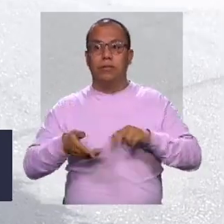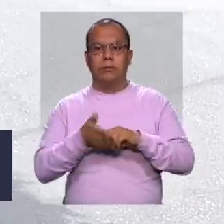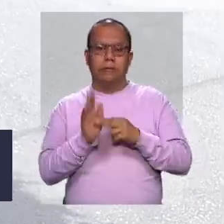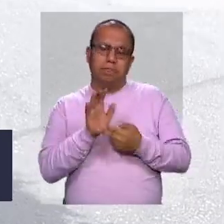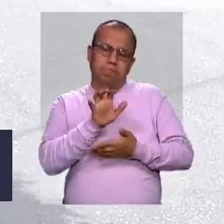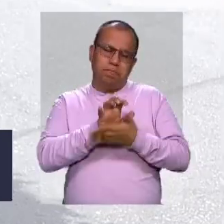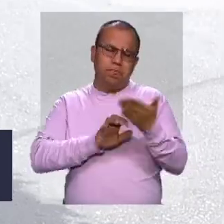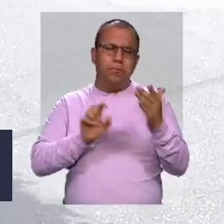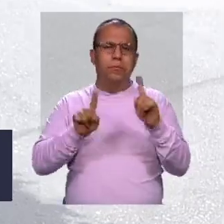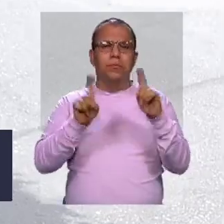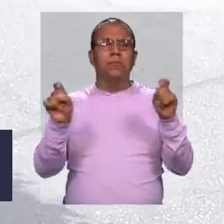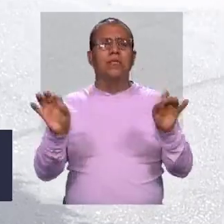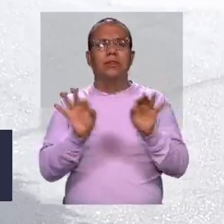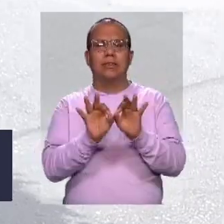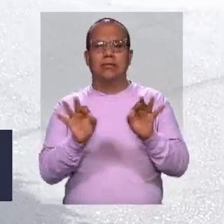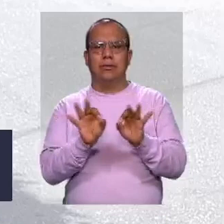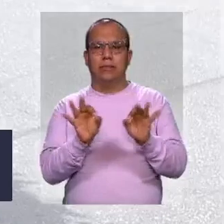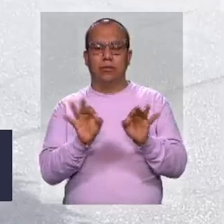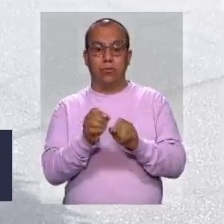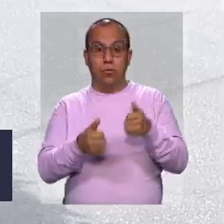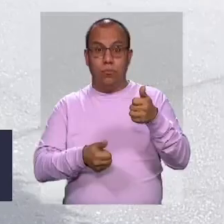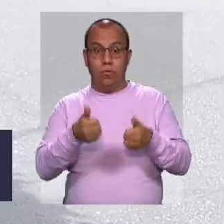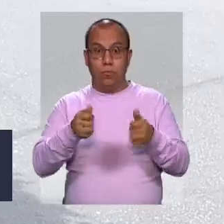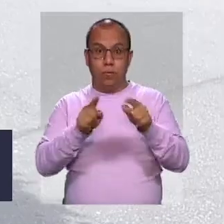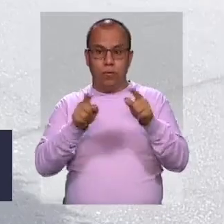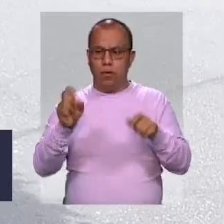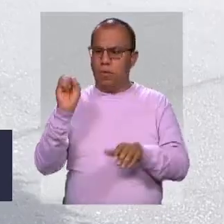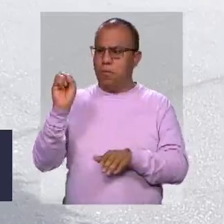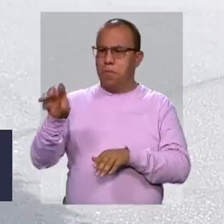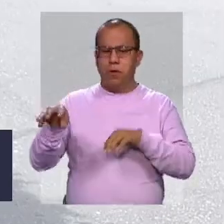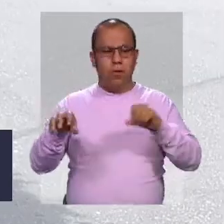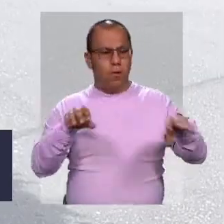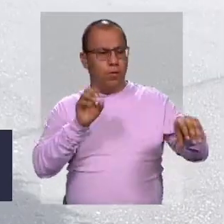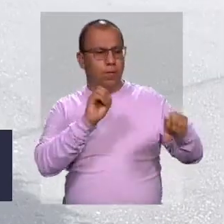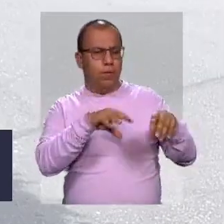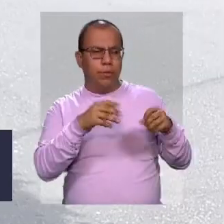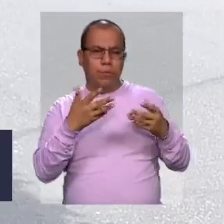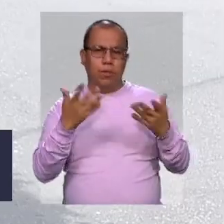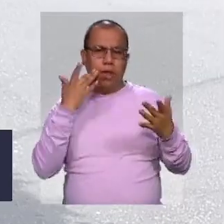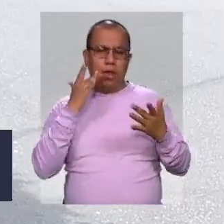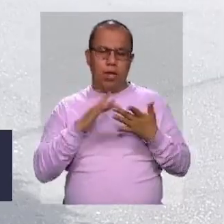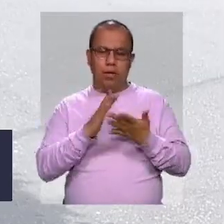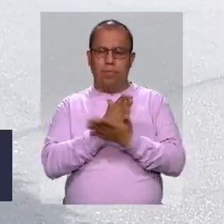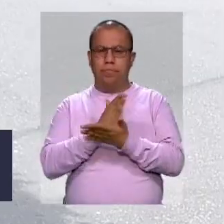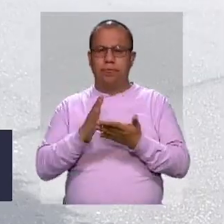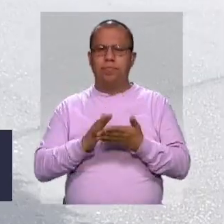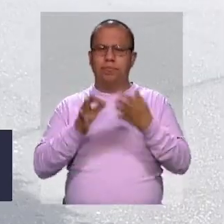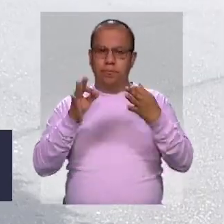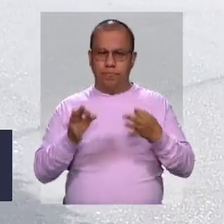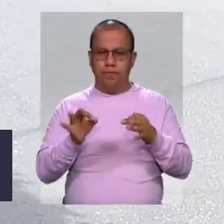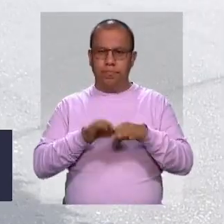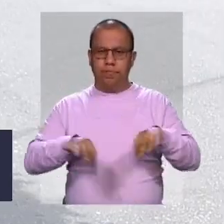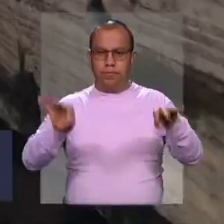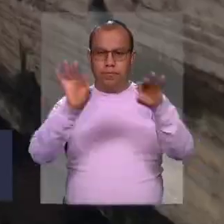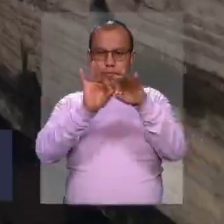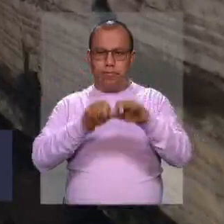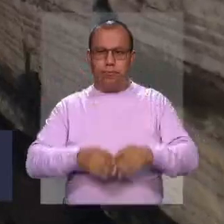hubiera podido evitar con una sencilla acción y es que cuando se vota y se dispone la basura se separe de manera correcta